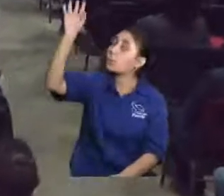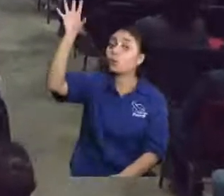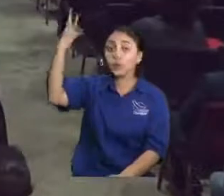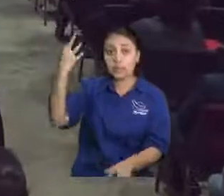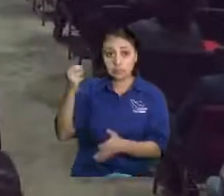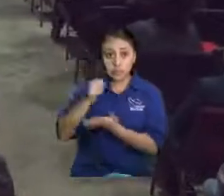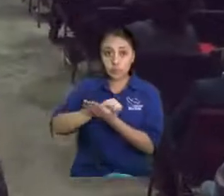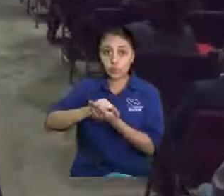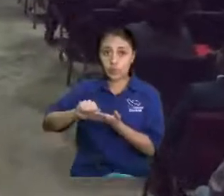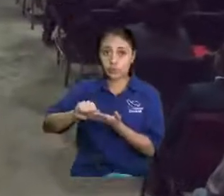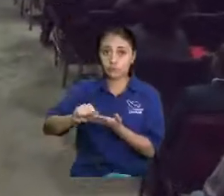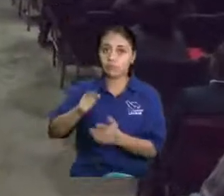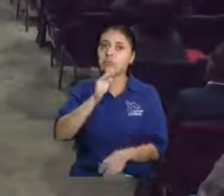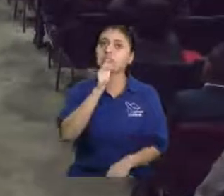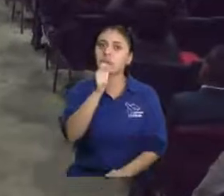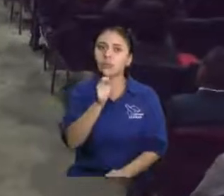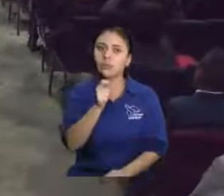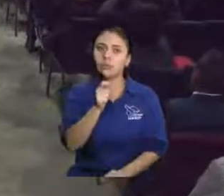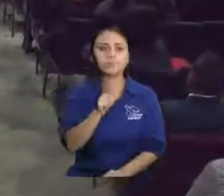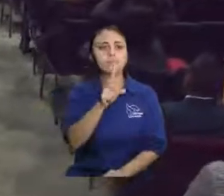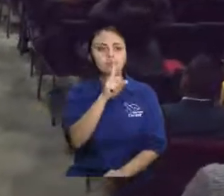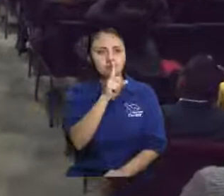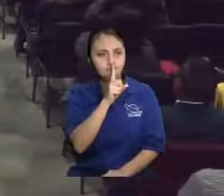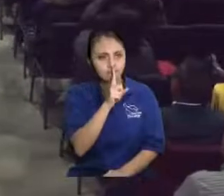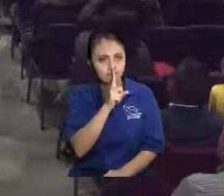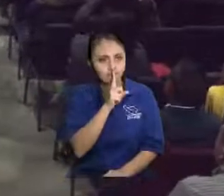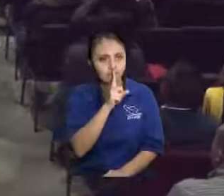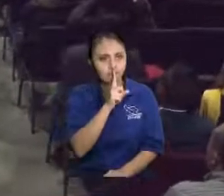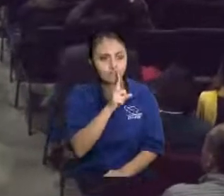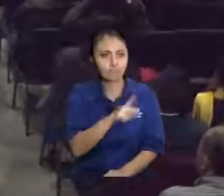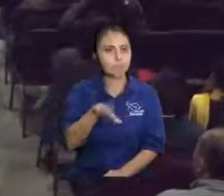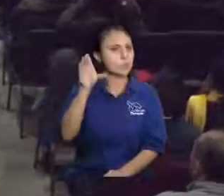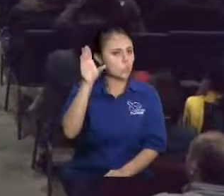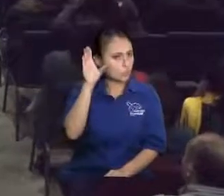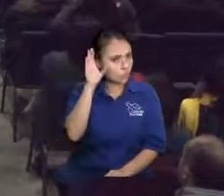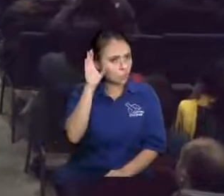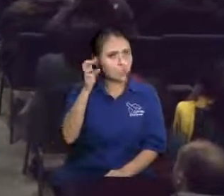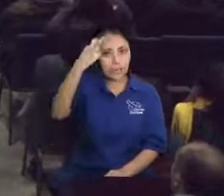la profecía, el Espíritu Santo es el que la da.